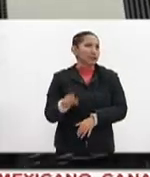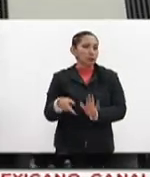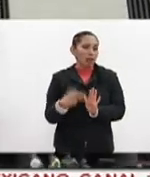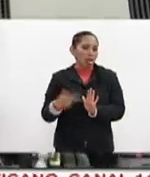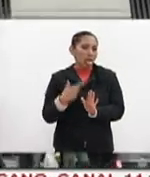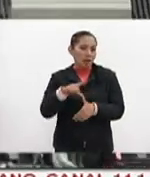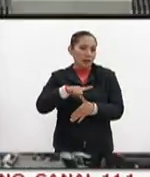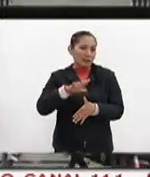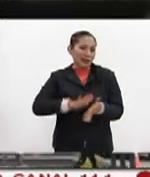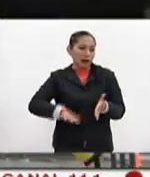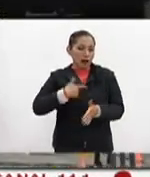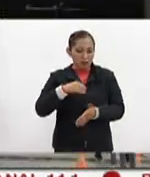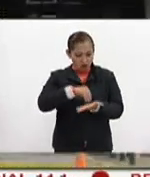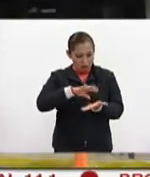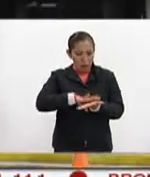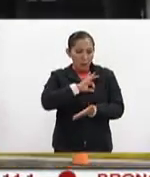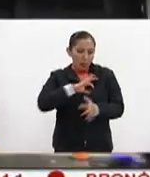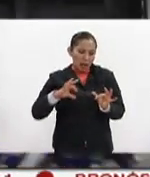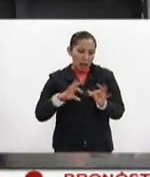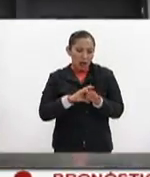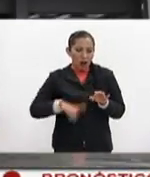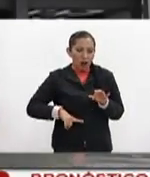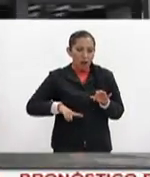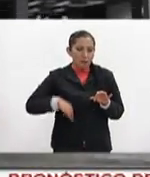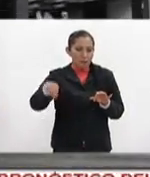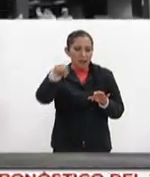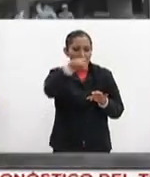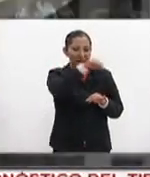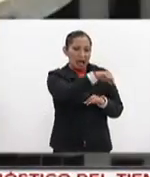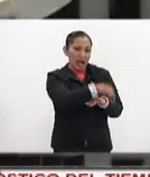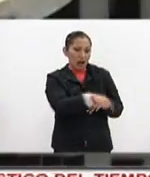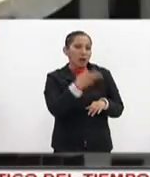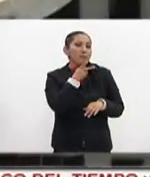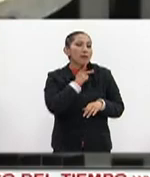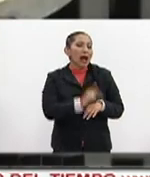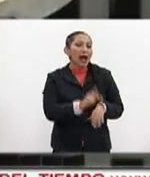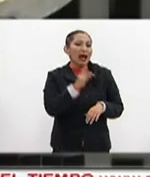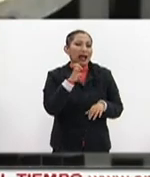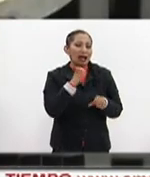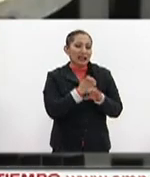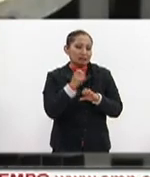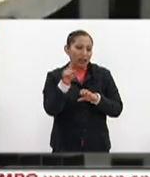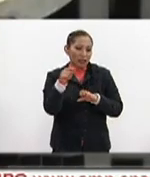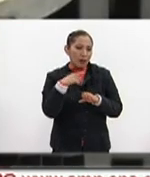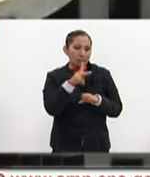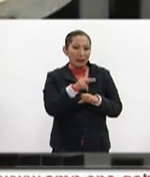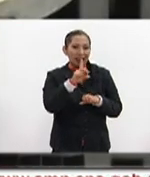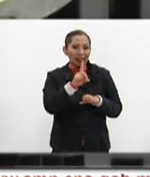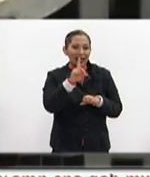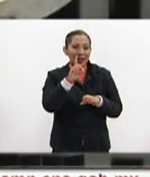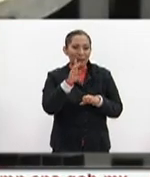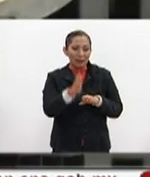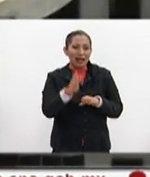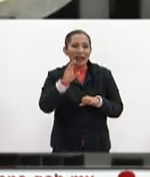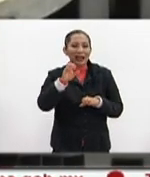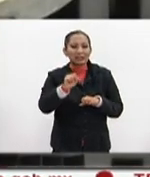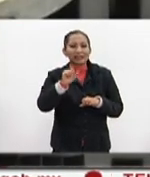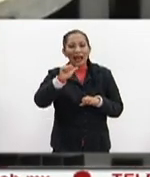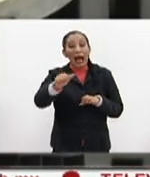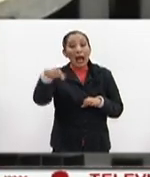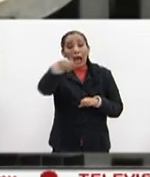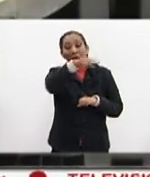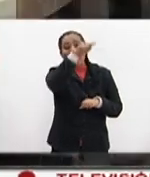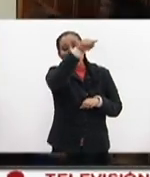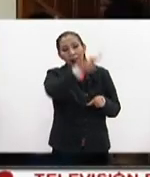menos en América Latina, obtener contratos de la petrolera estatal PDVSA.